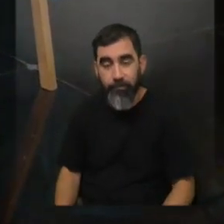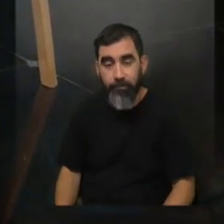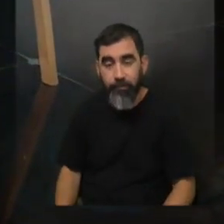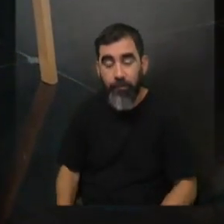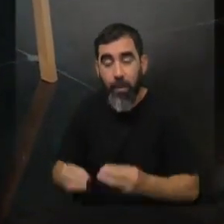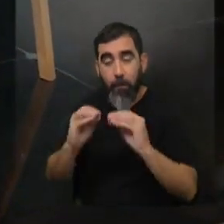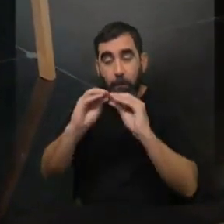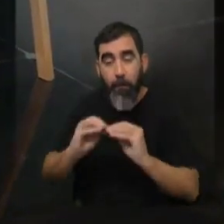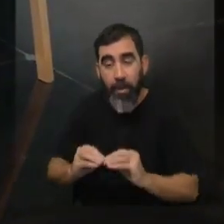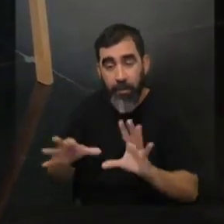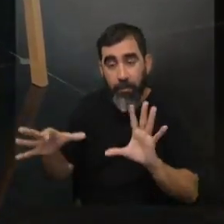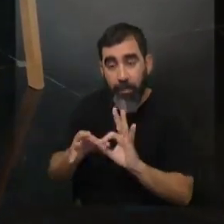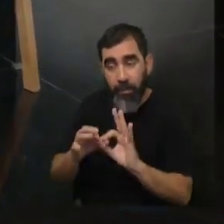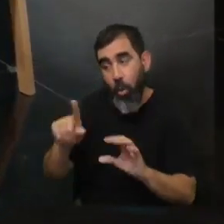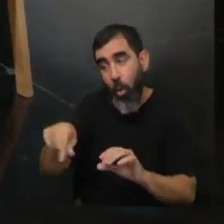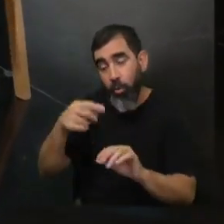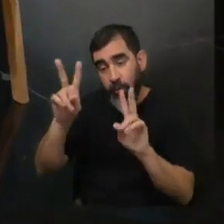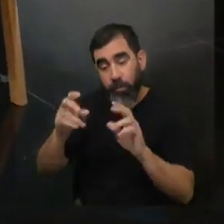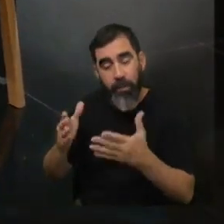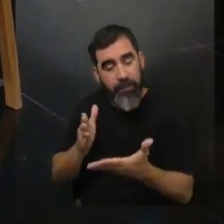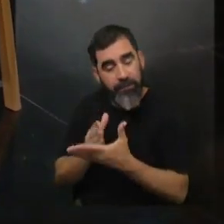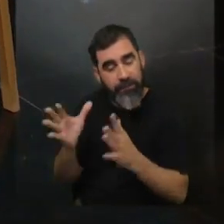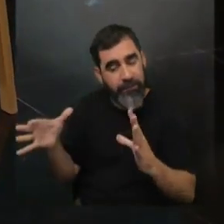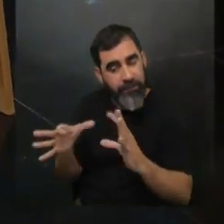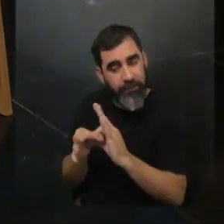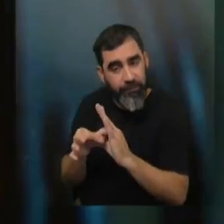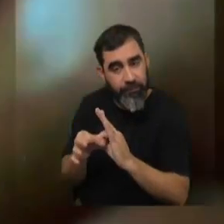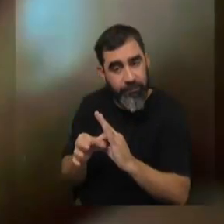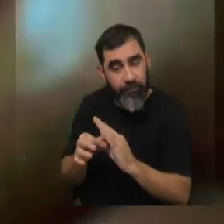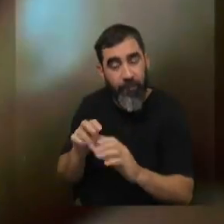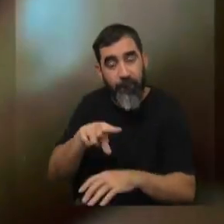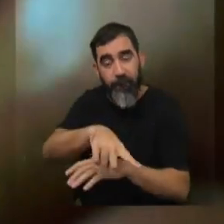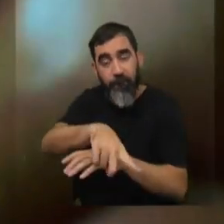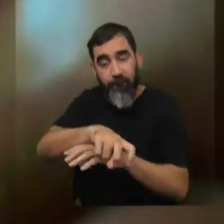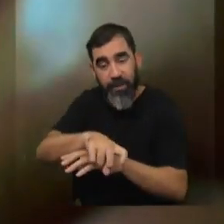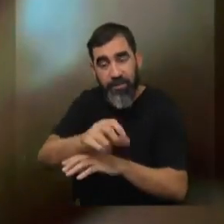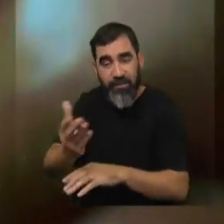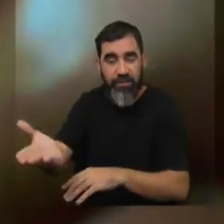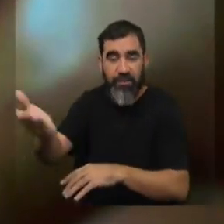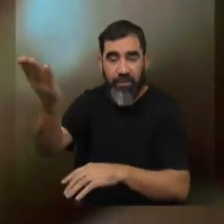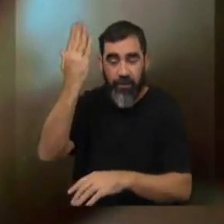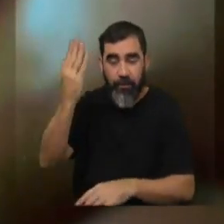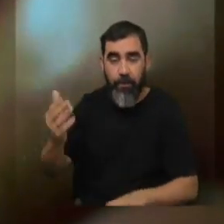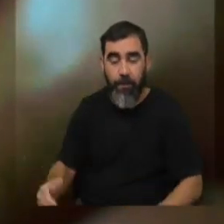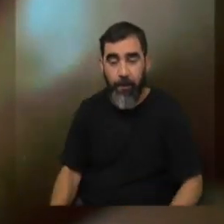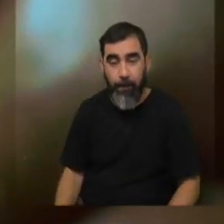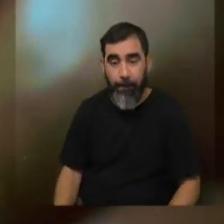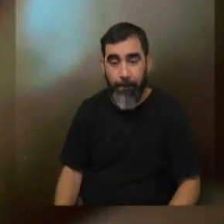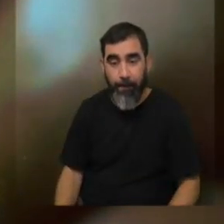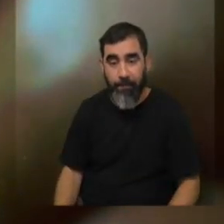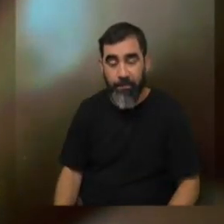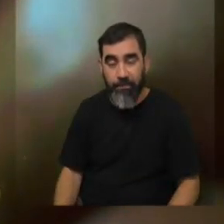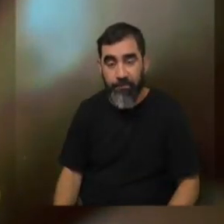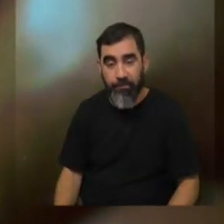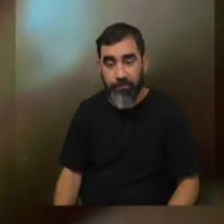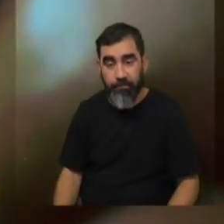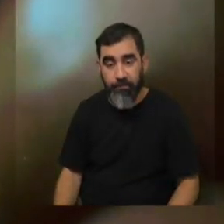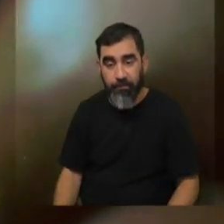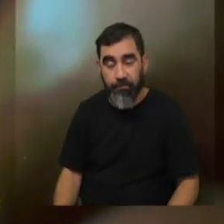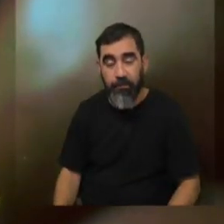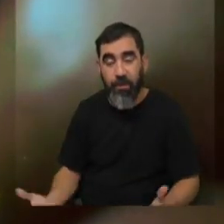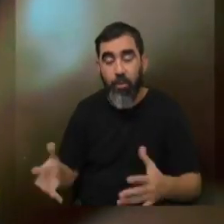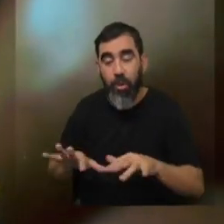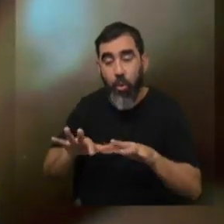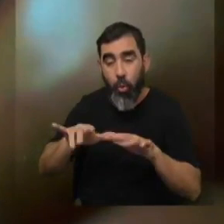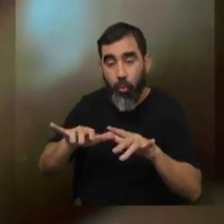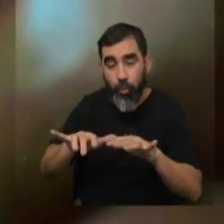está muy relacionada con otras disciplinas. Siempre estuvo históricamente relacionada con la física de tiempos históricos. Ahora también con la computación,